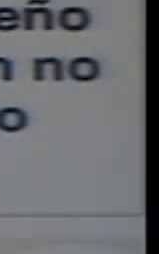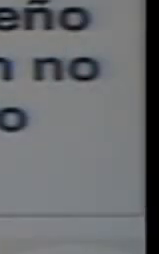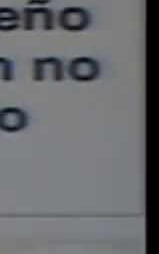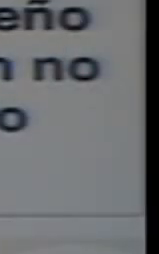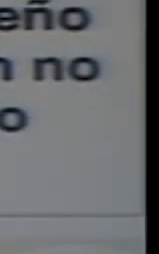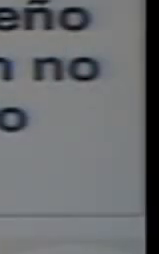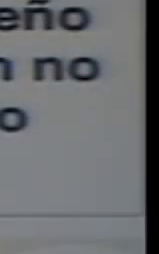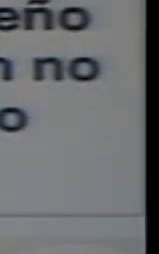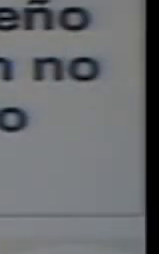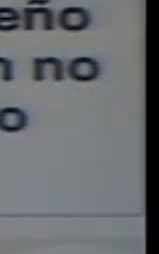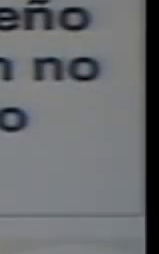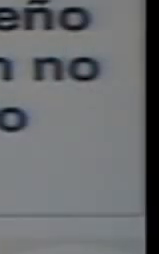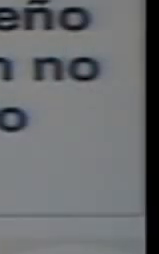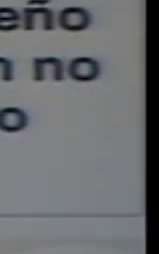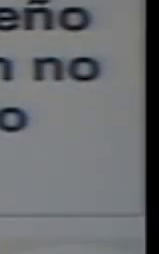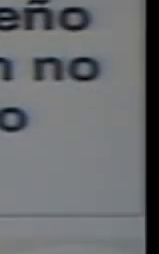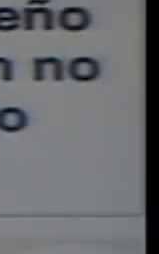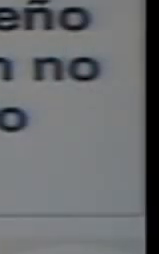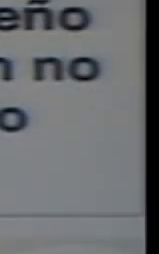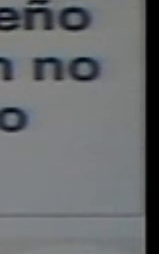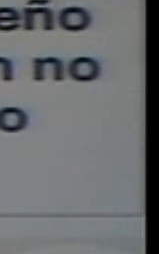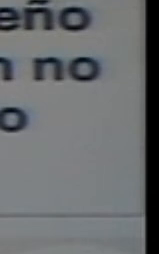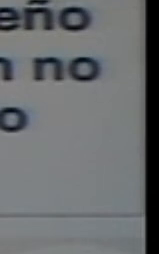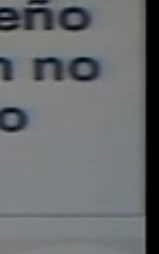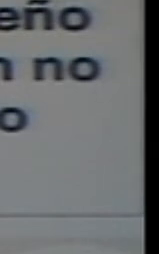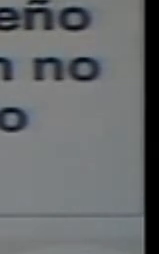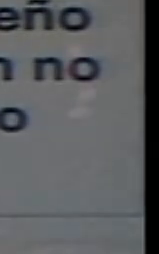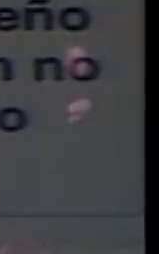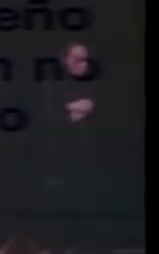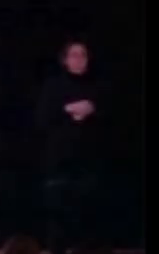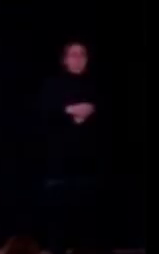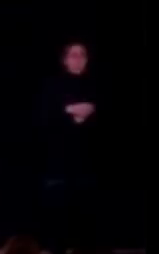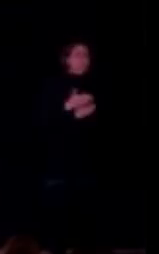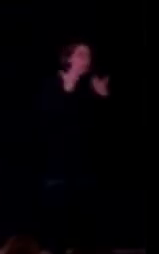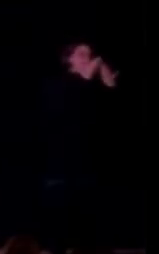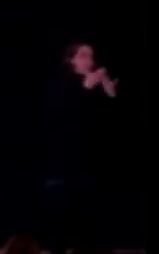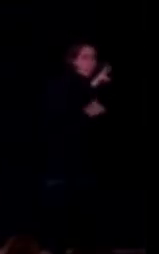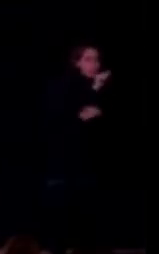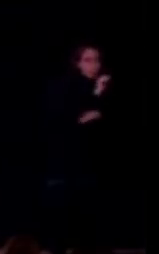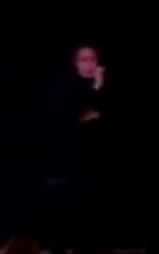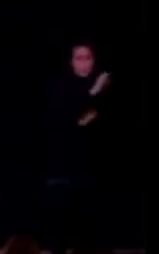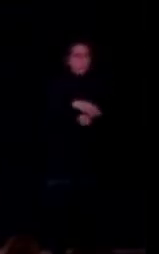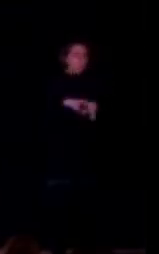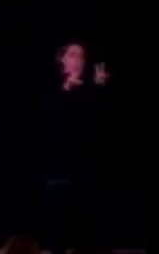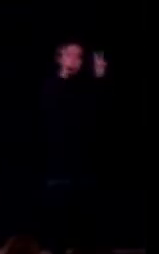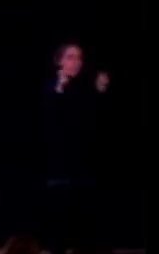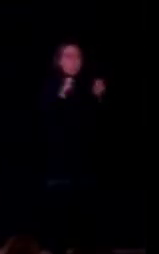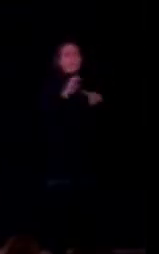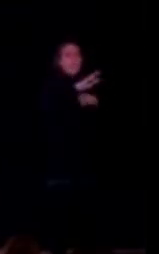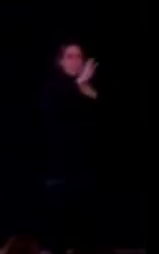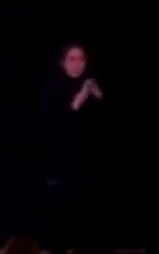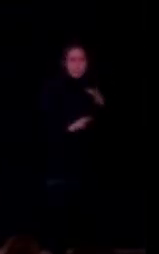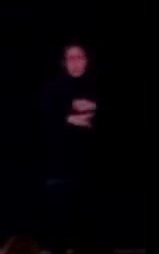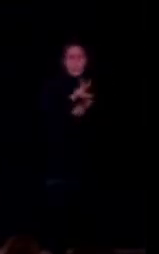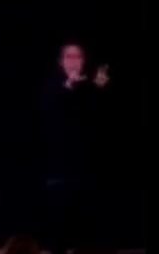la escuela 2.0 el trilingüismo el nose que en no sé cuántos la inclusión no es